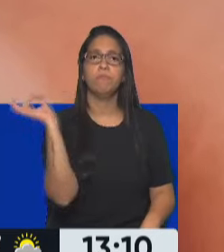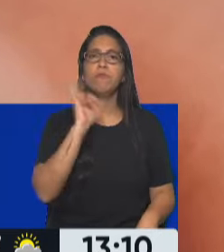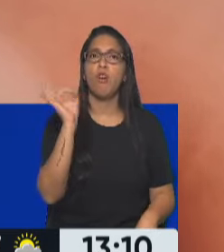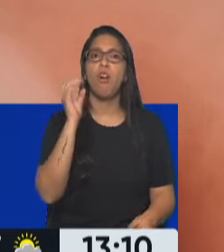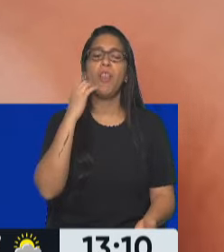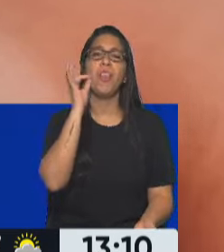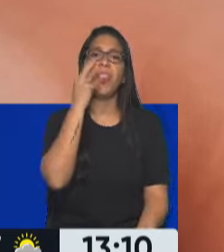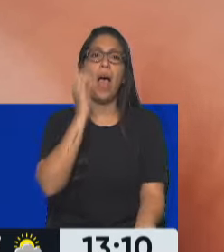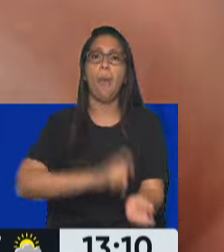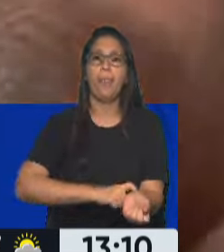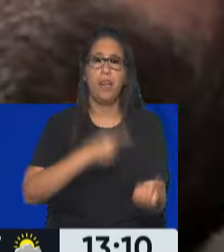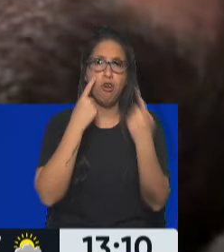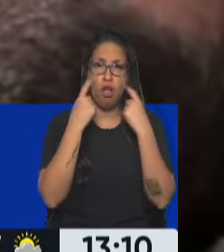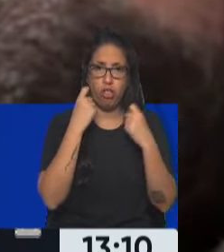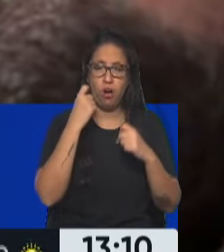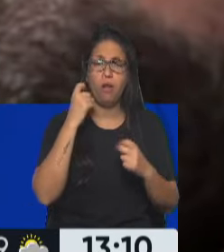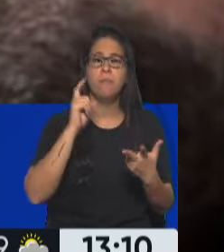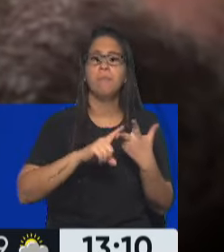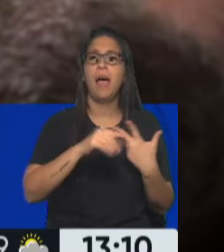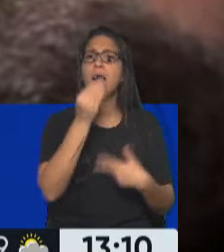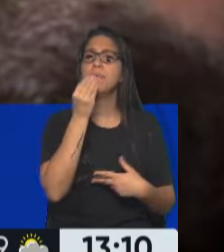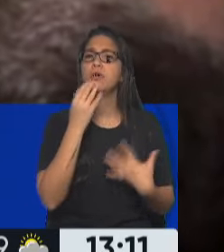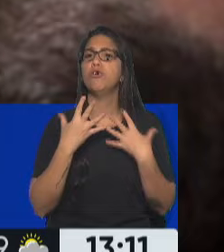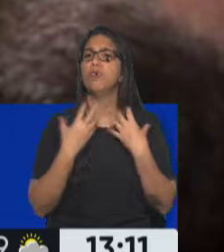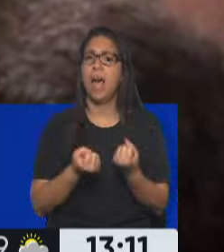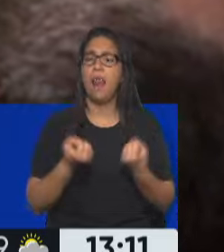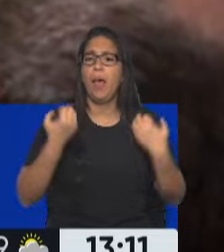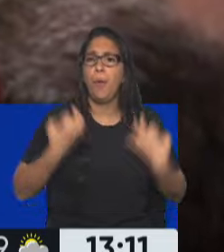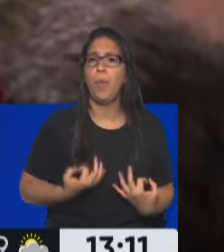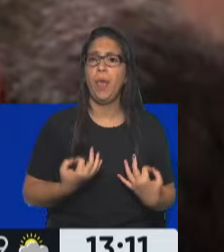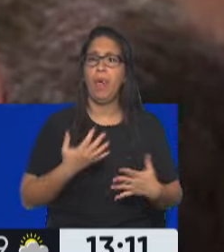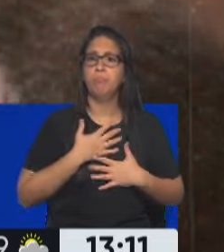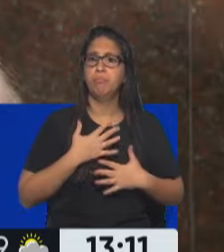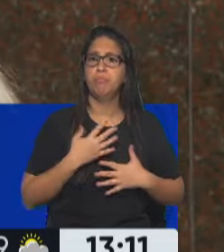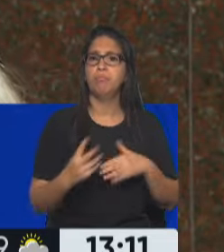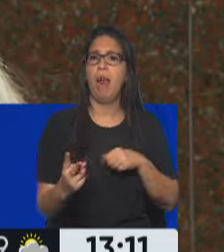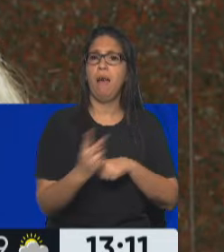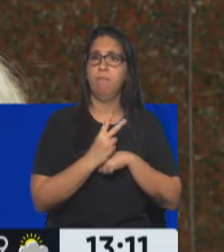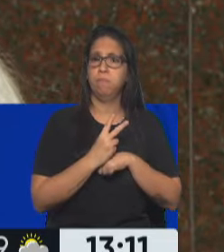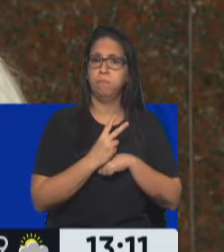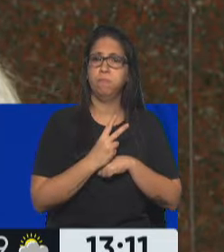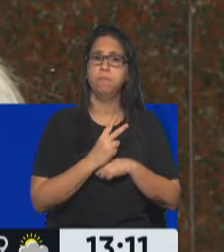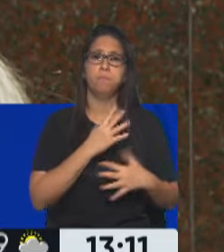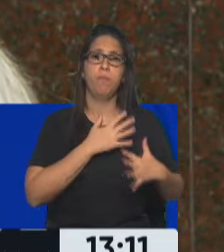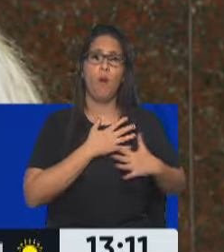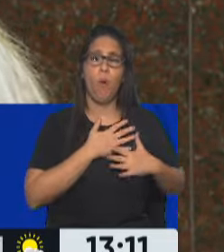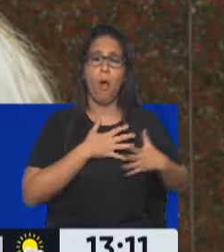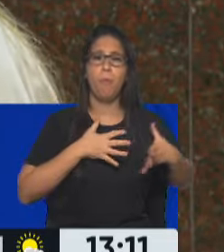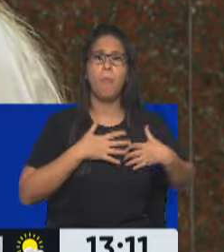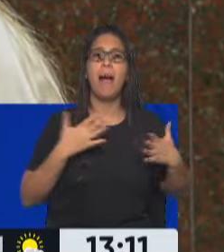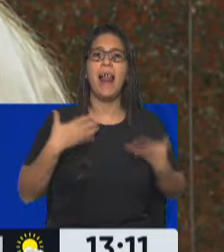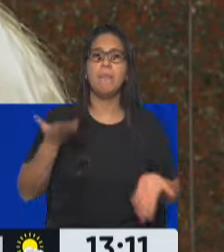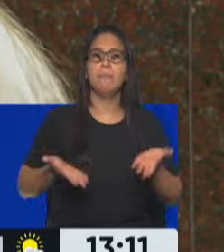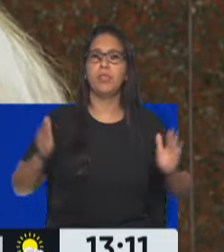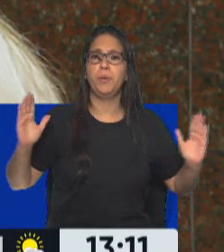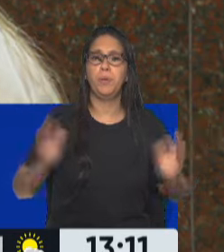diabetes eh una alimentación sana saludable para prevenir o para tener un peso óptimo eh